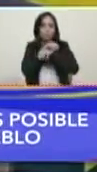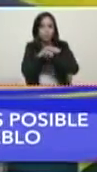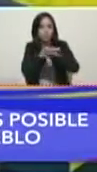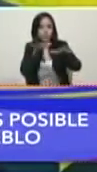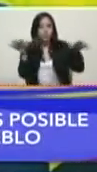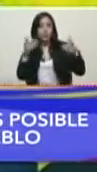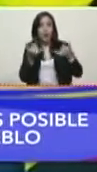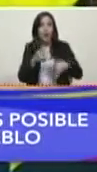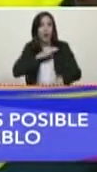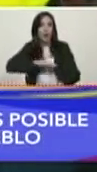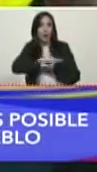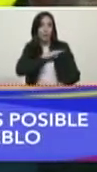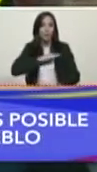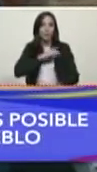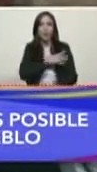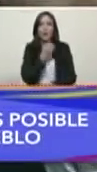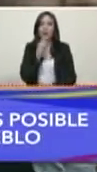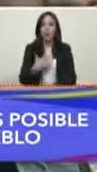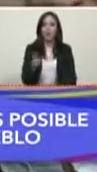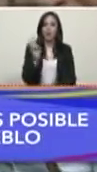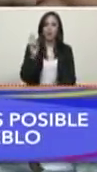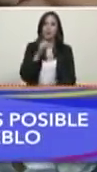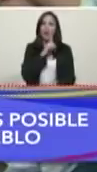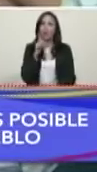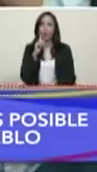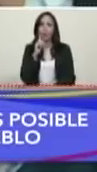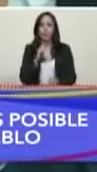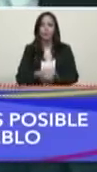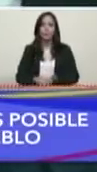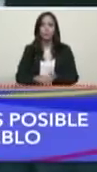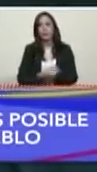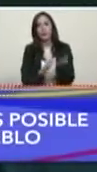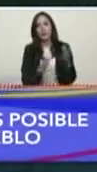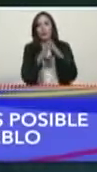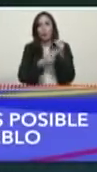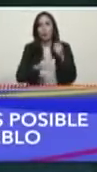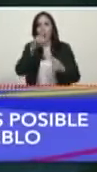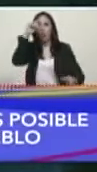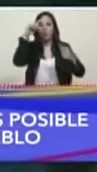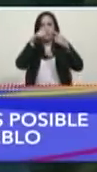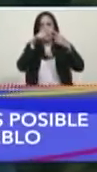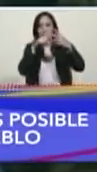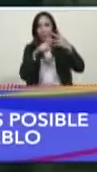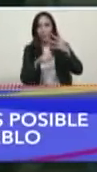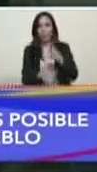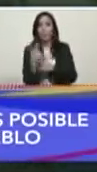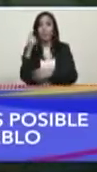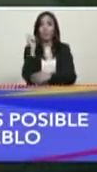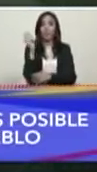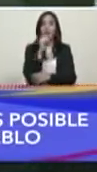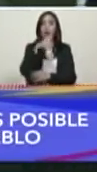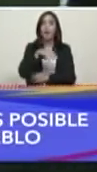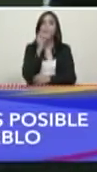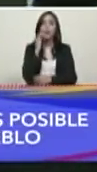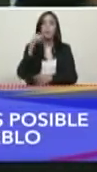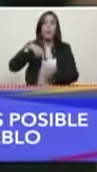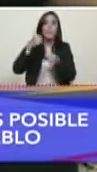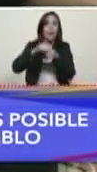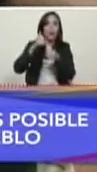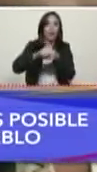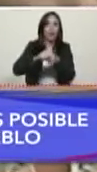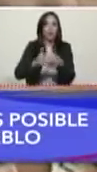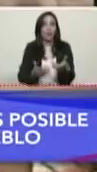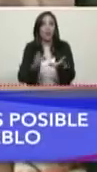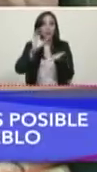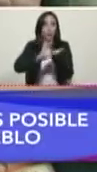misión venezuela bella tareas bueno en mi ciudad de maracaibo vamos a hacer